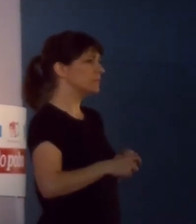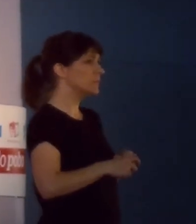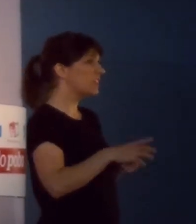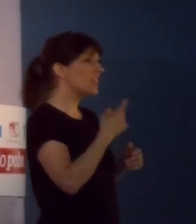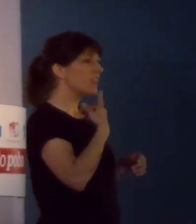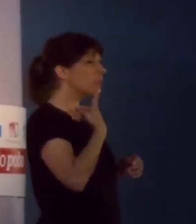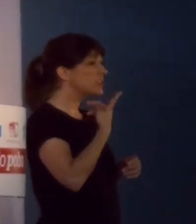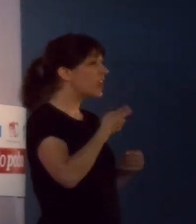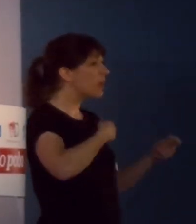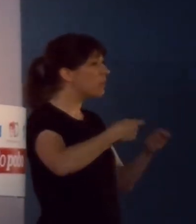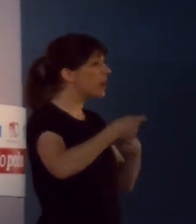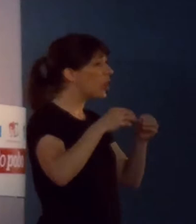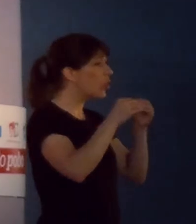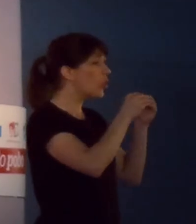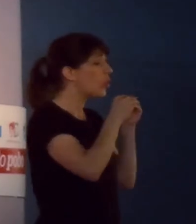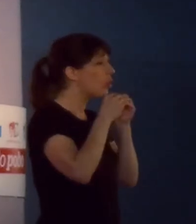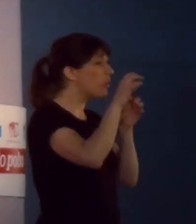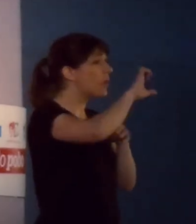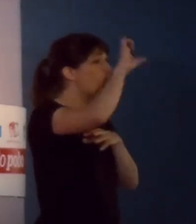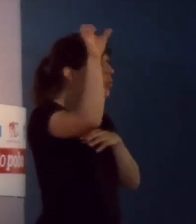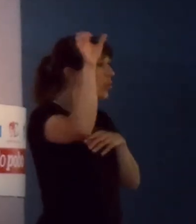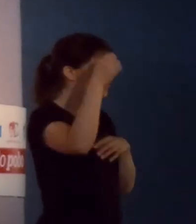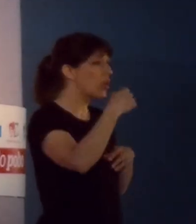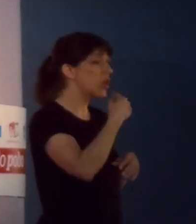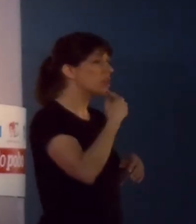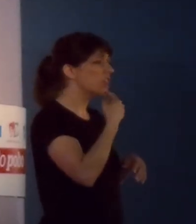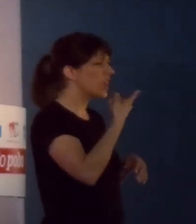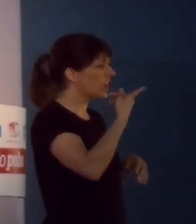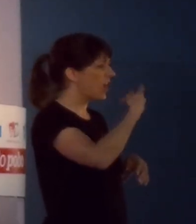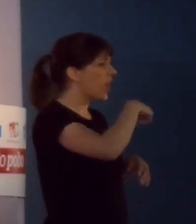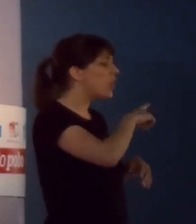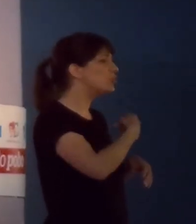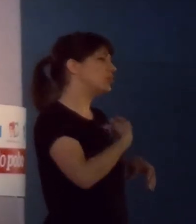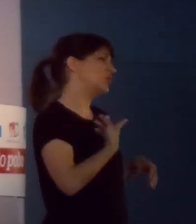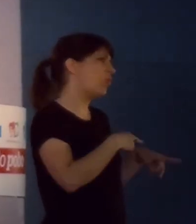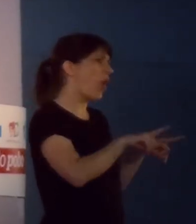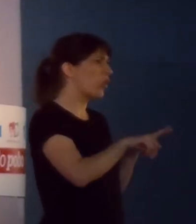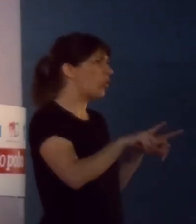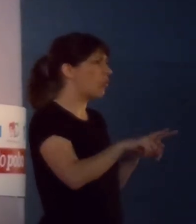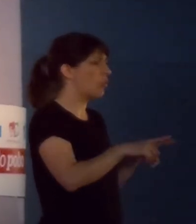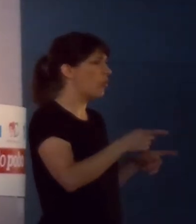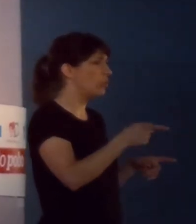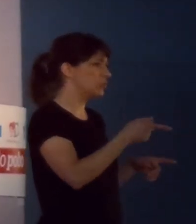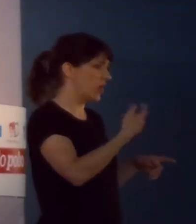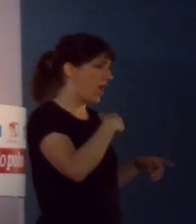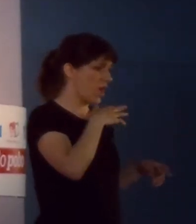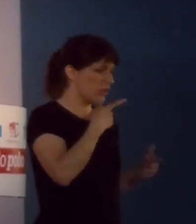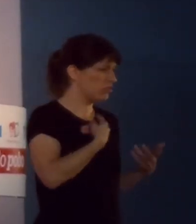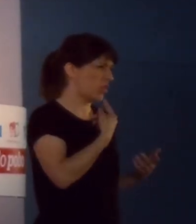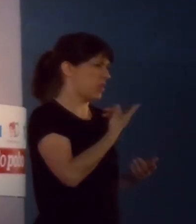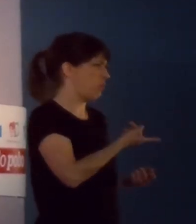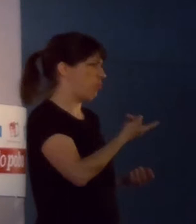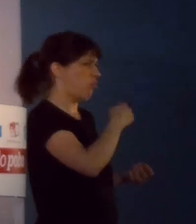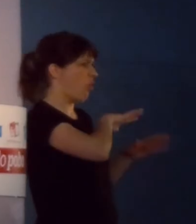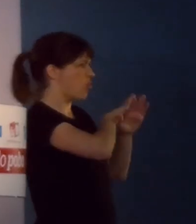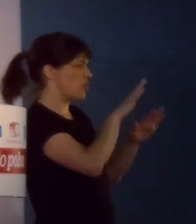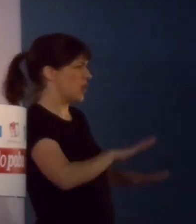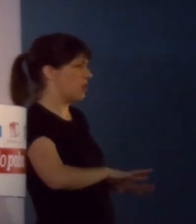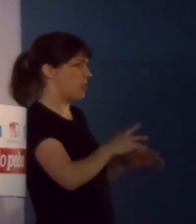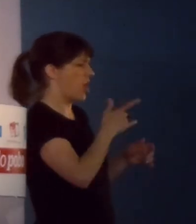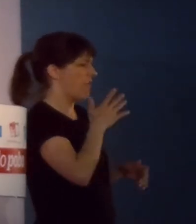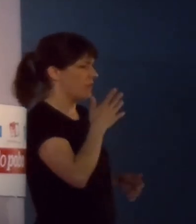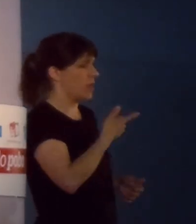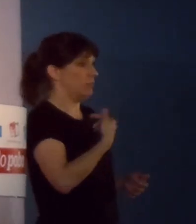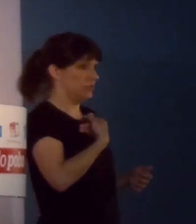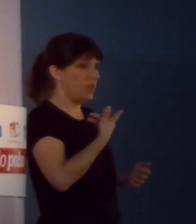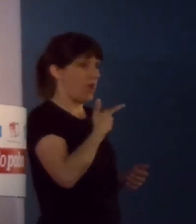común europeo hacía ser ruína do povo galego, chamábanse nos bicatastrofistas. Hoxe estamos vivindo, se non, unha